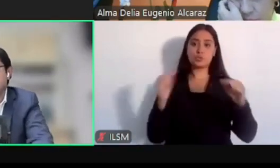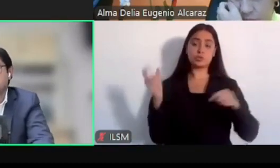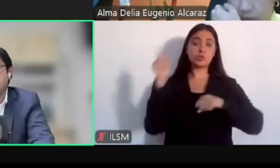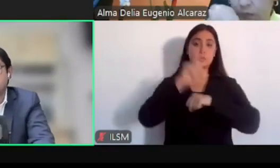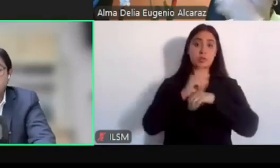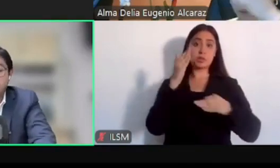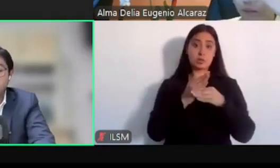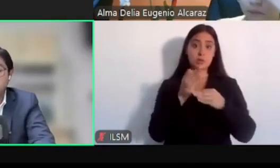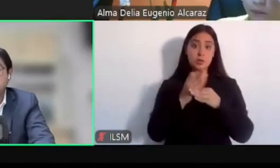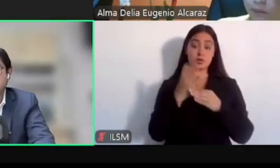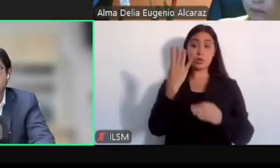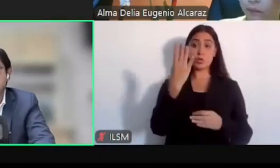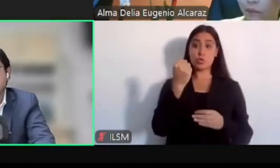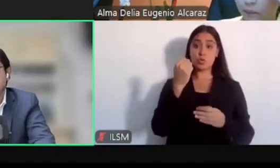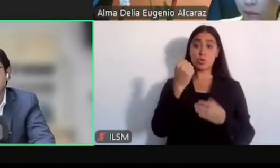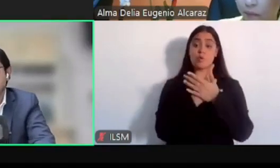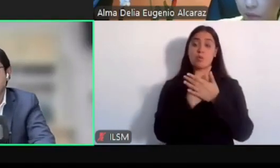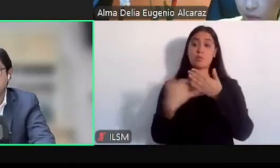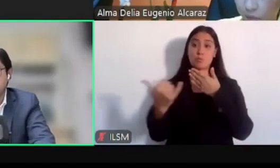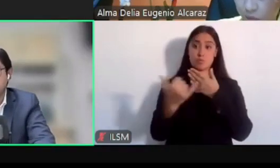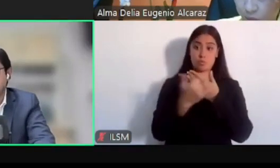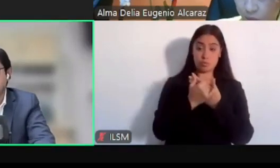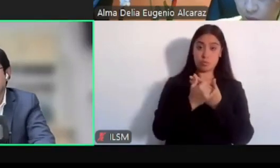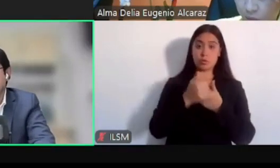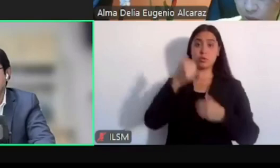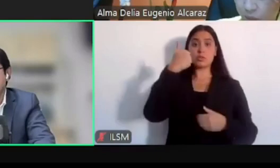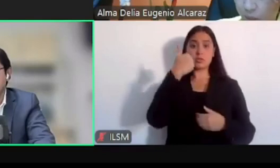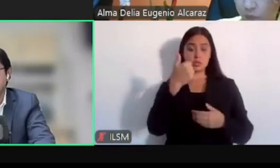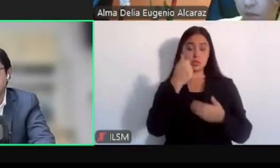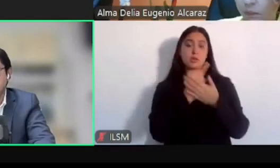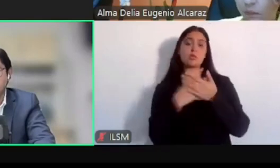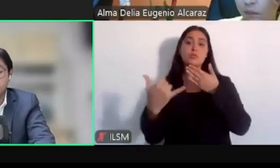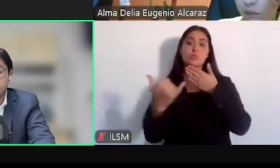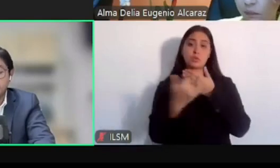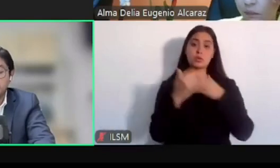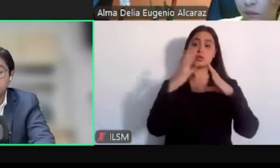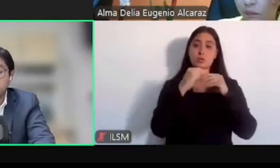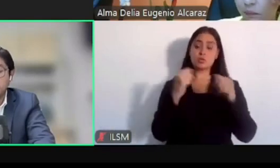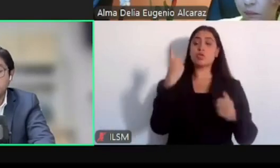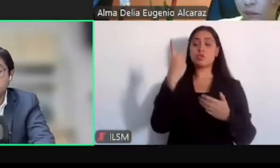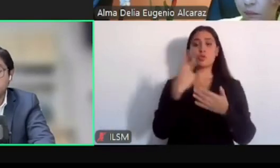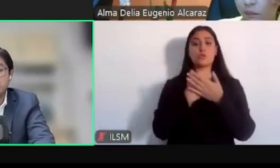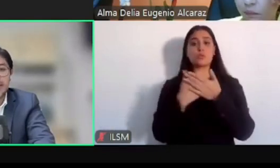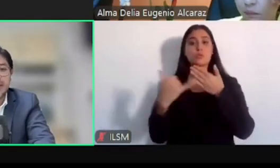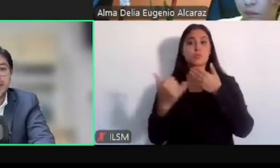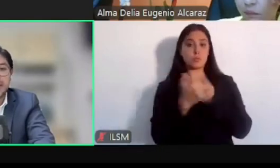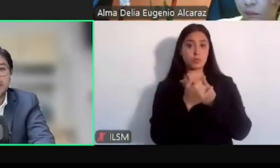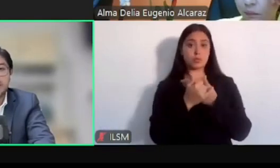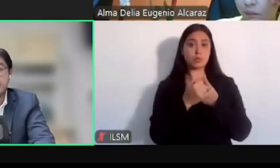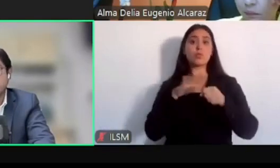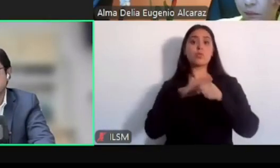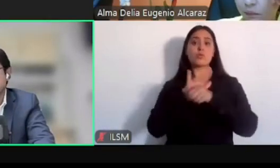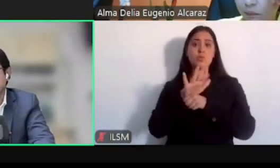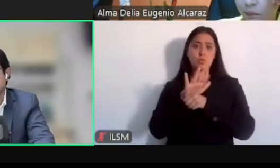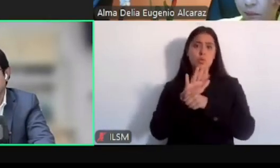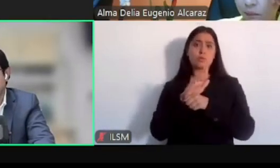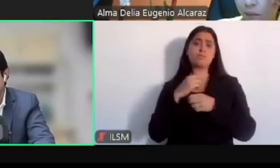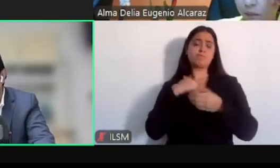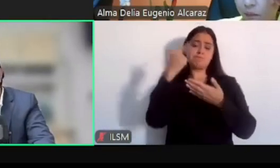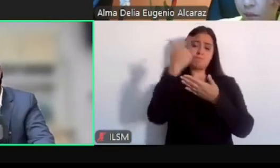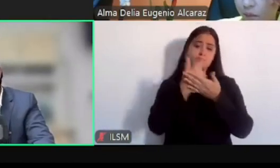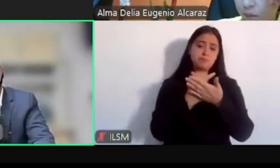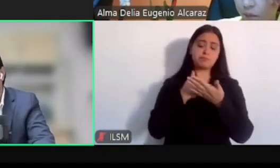corresponden a nueve proyectos de acuerdos plenarios seis proyectos de resolución y dos proyectos de laudo los cuales a continuación